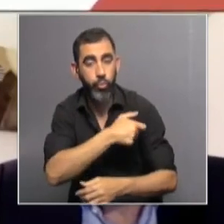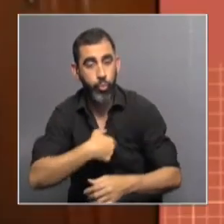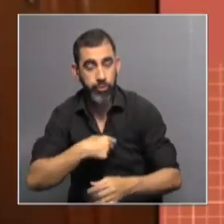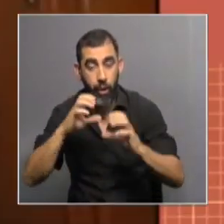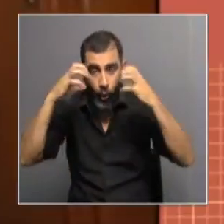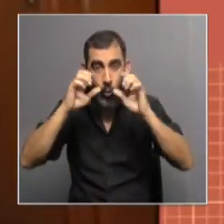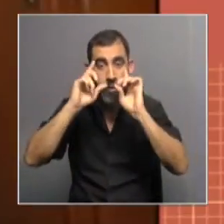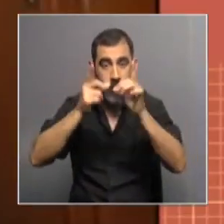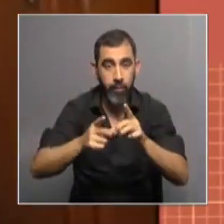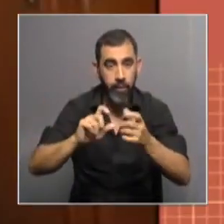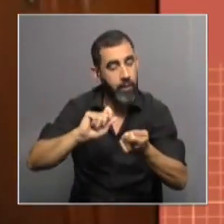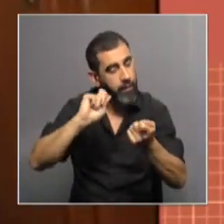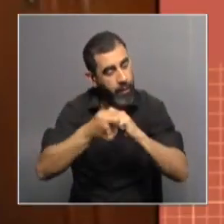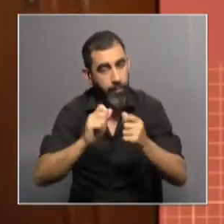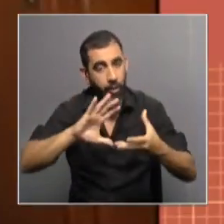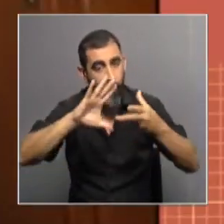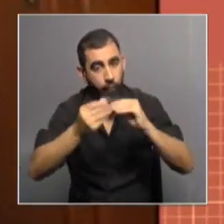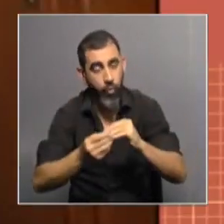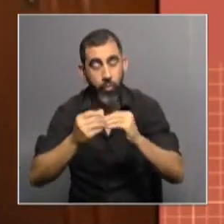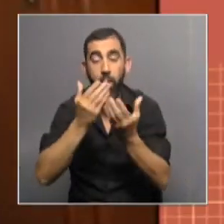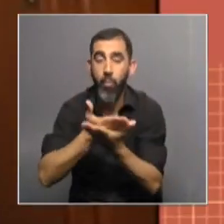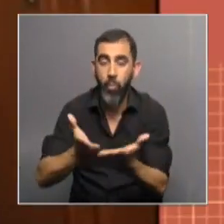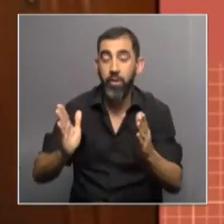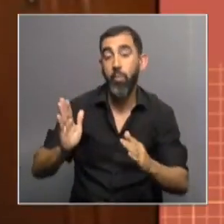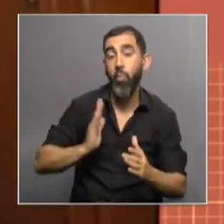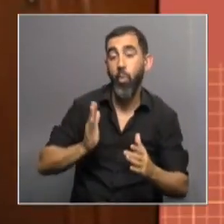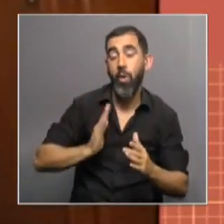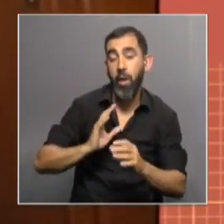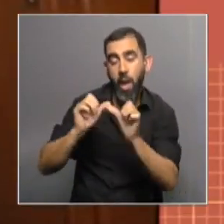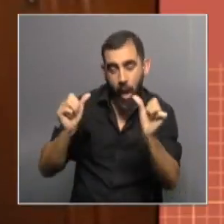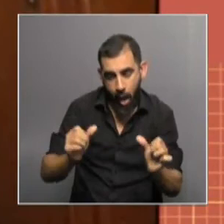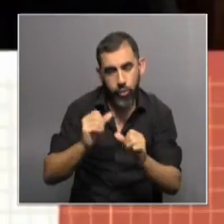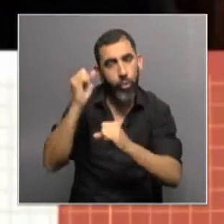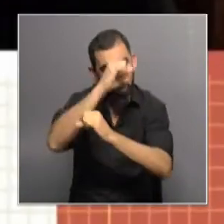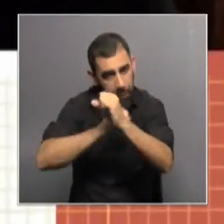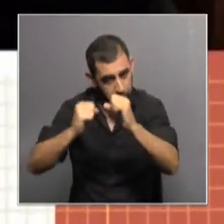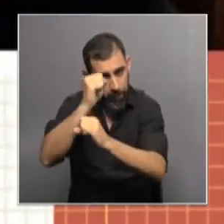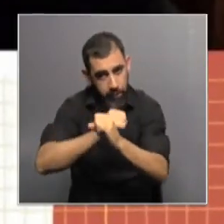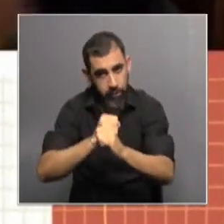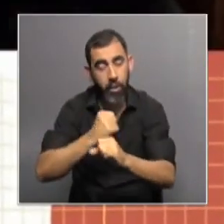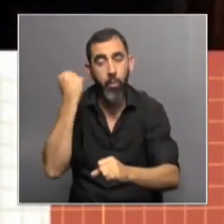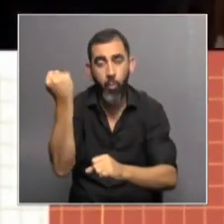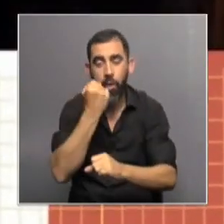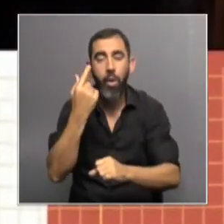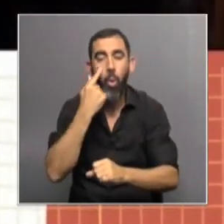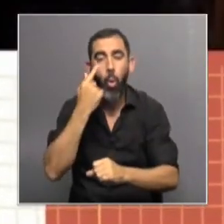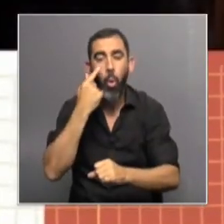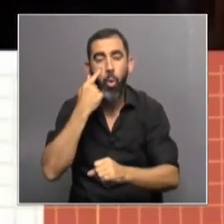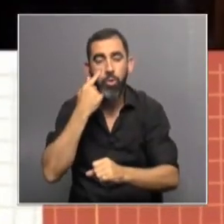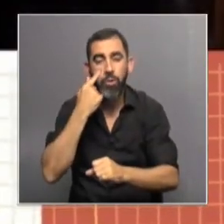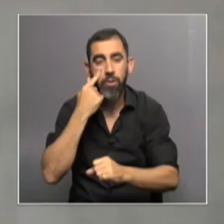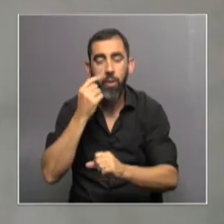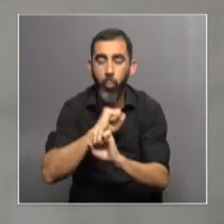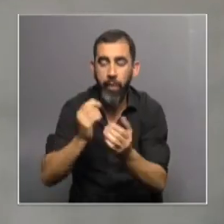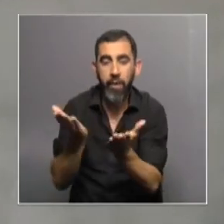google romper estereotipos a mostrar mujeres haciendo ingeniería que es importante conocer todo lo que se puede